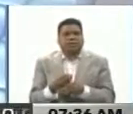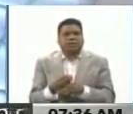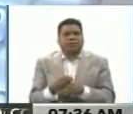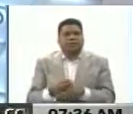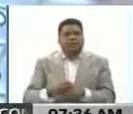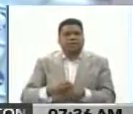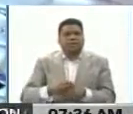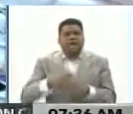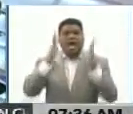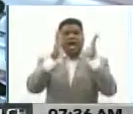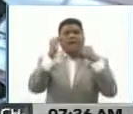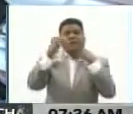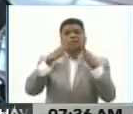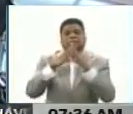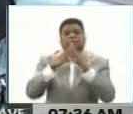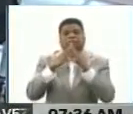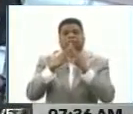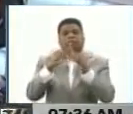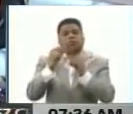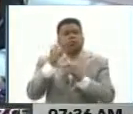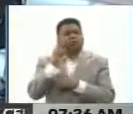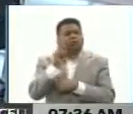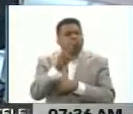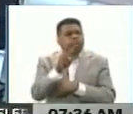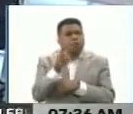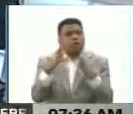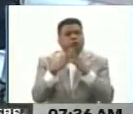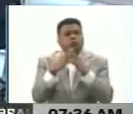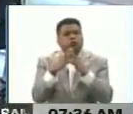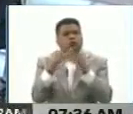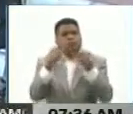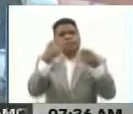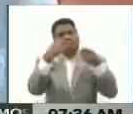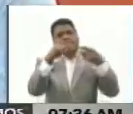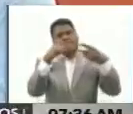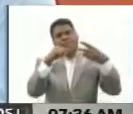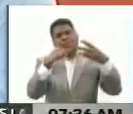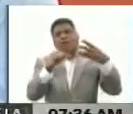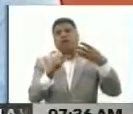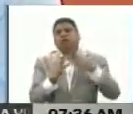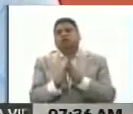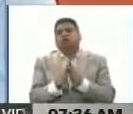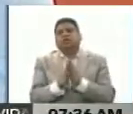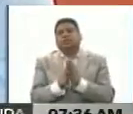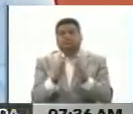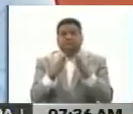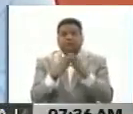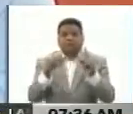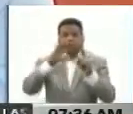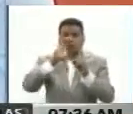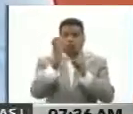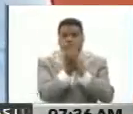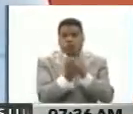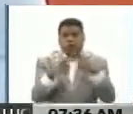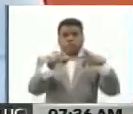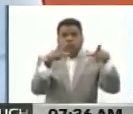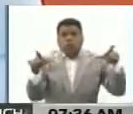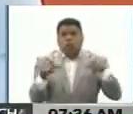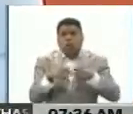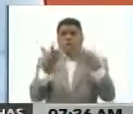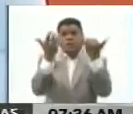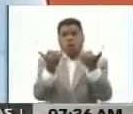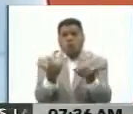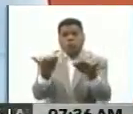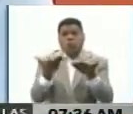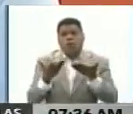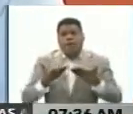mayor cantidad de gente. Estoy seguro que la línea de democratización de los bienes culturales, la democratización de los espacios de creación, hoy nos ha dado un